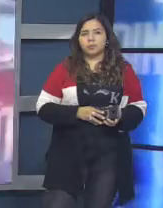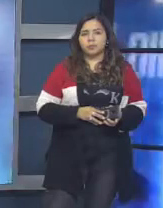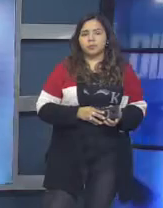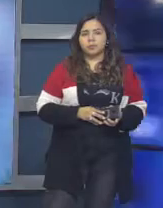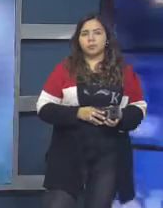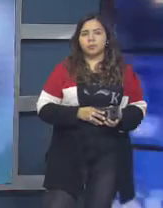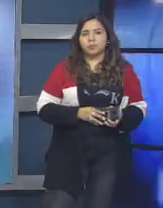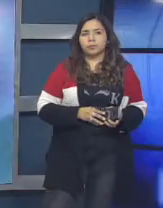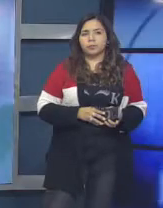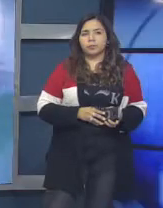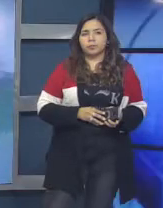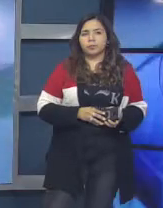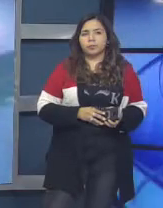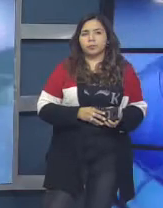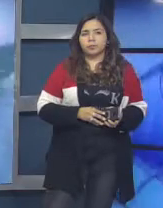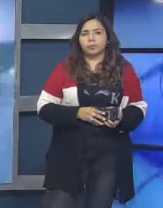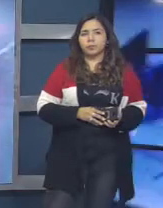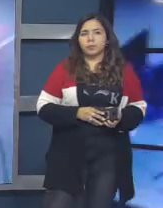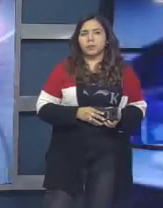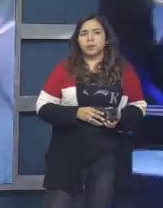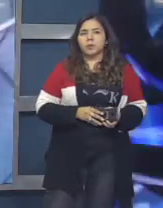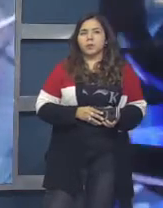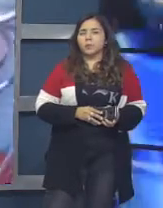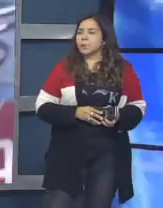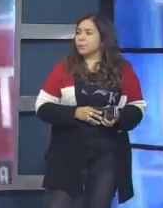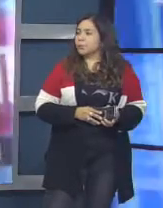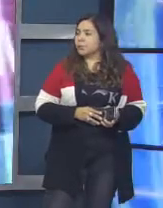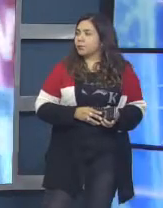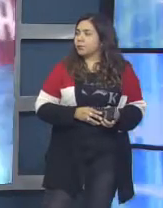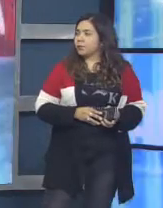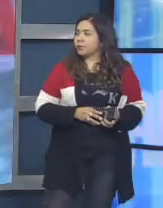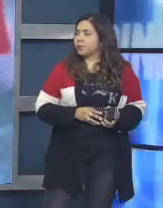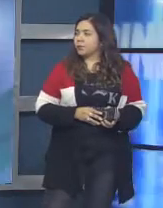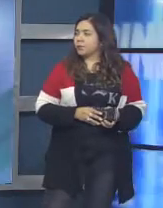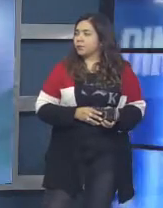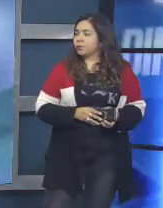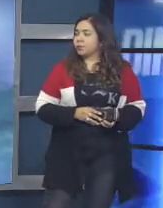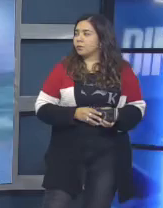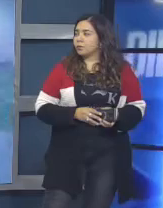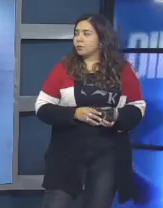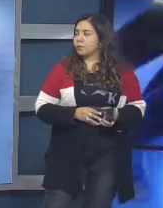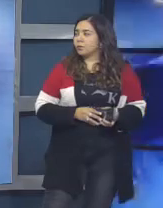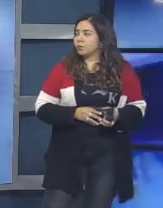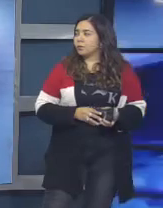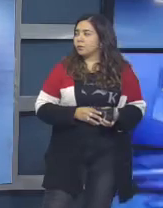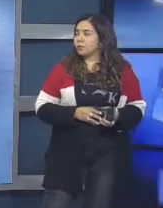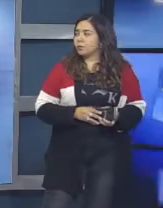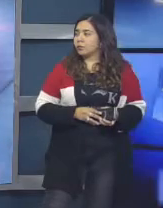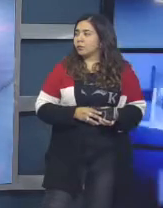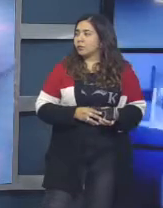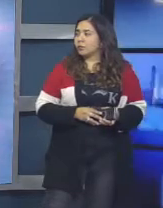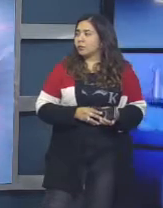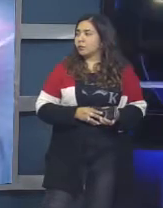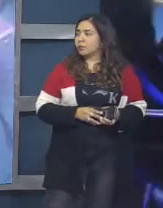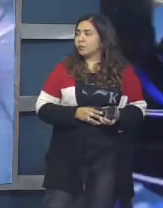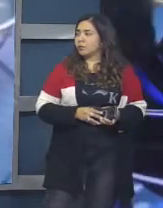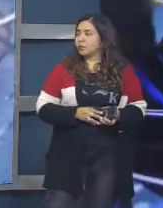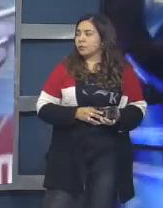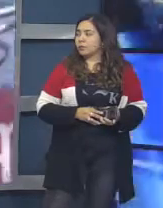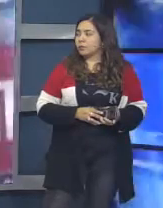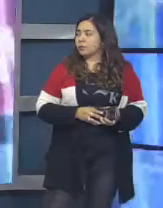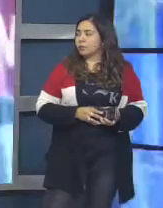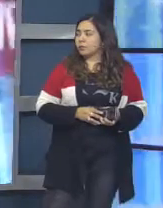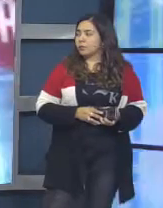la aprobación de esta ley. Bien. O sea que ustedes están contentos, evidentemente, porque se aprobaron todos los proyectos, todos los puntos que ustedes